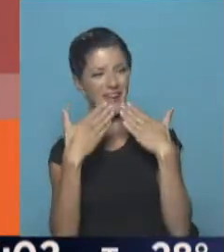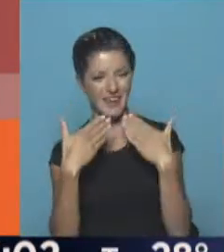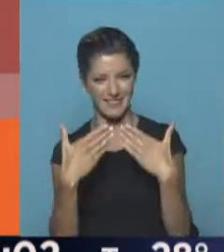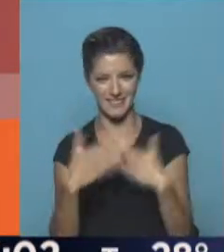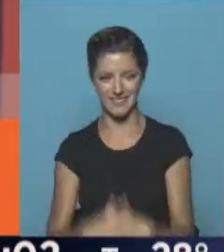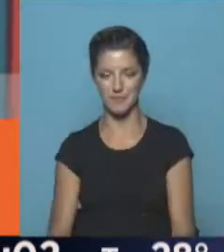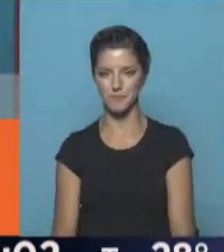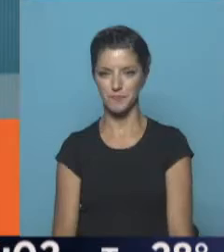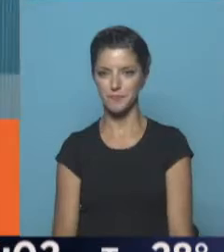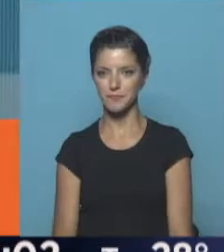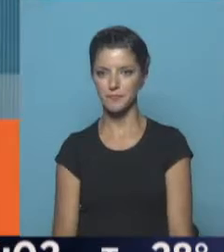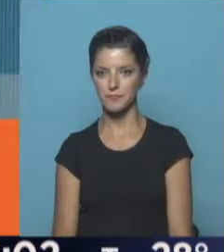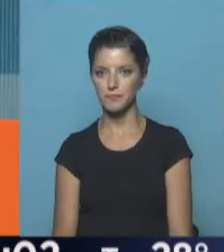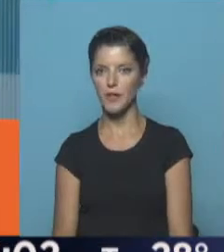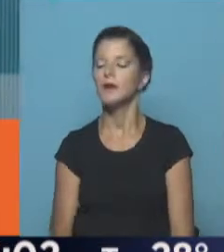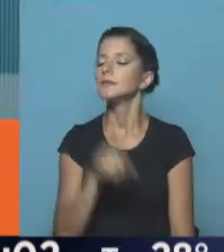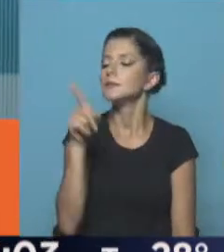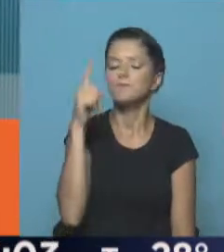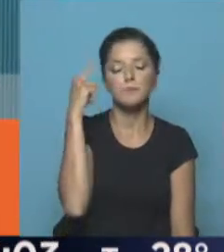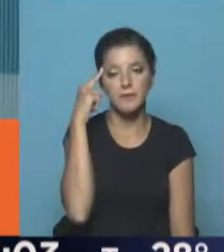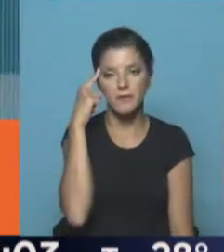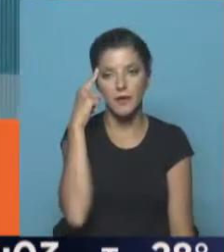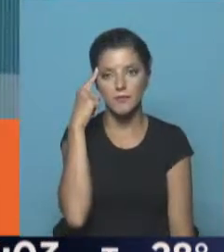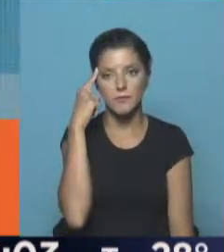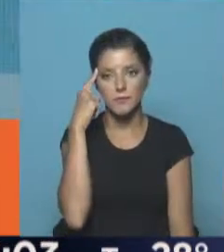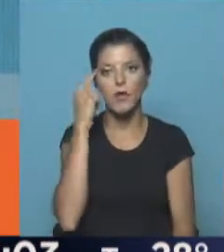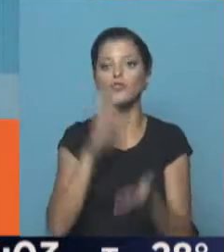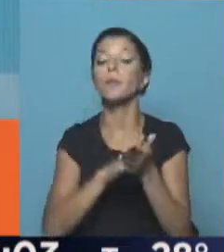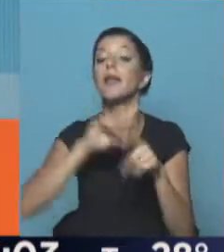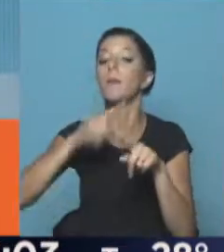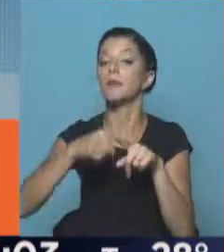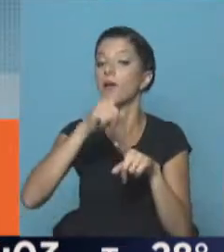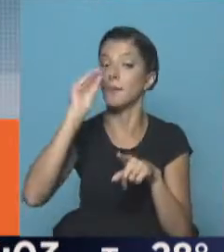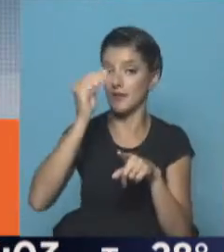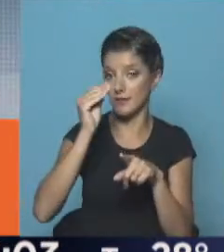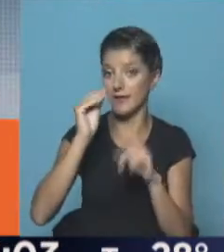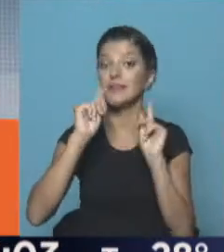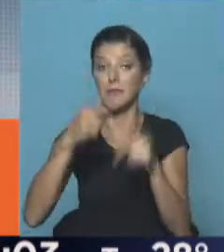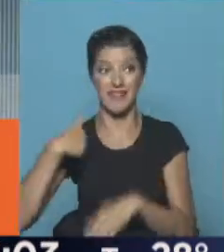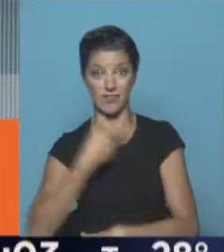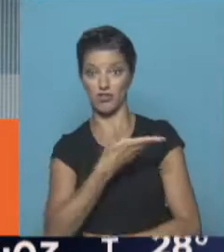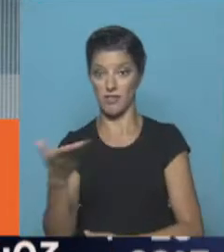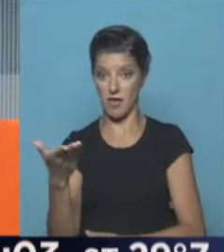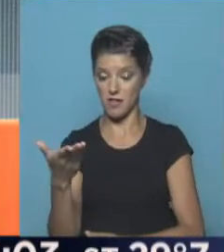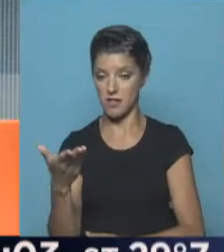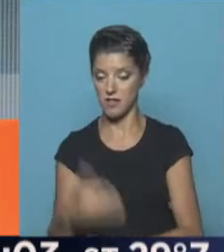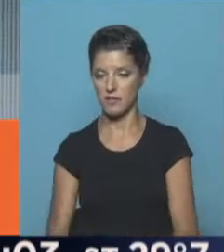veces como ves el caso el escándalo lo que ocurre en la política y por supuesto la respuesta social